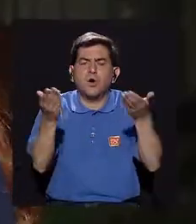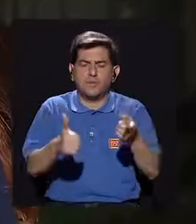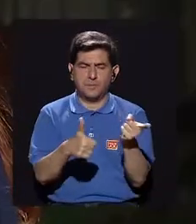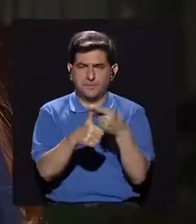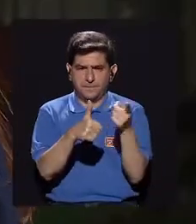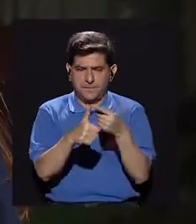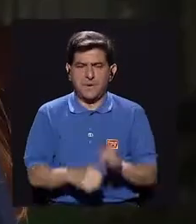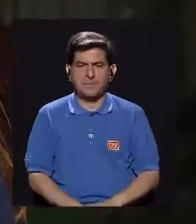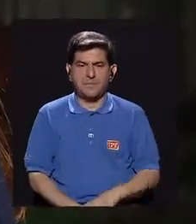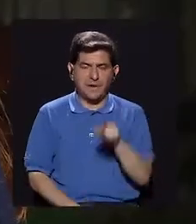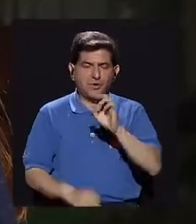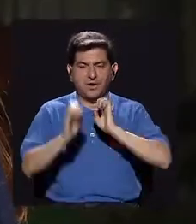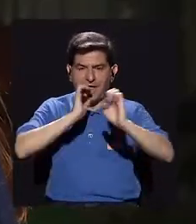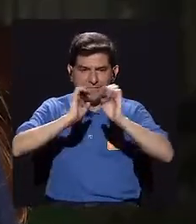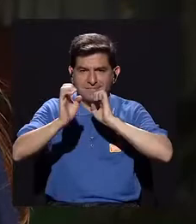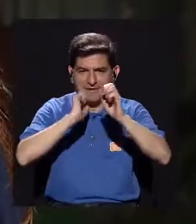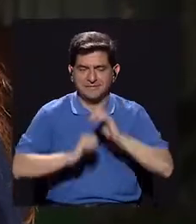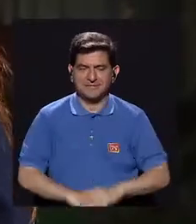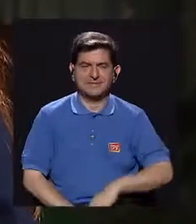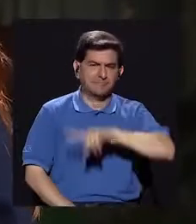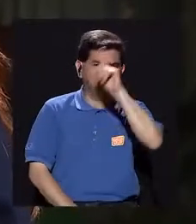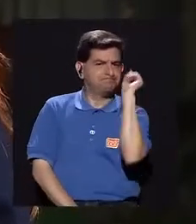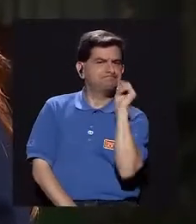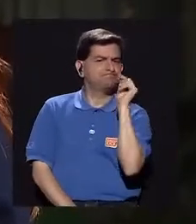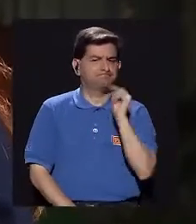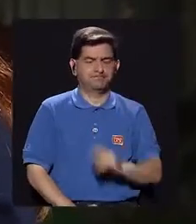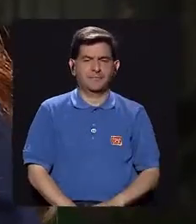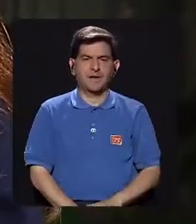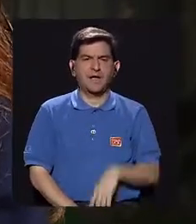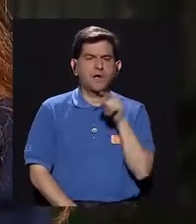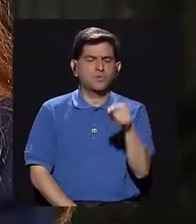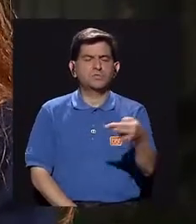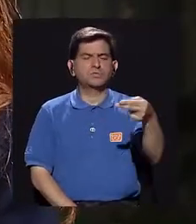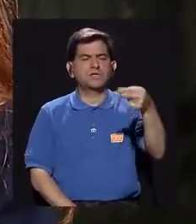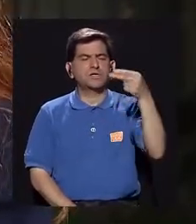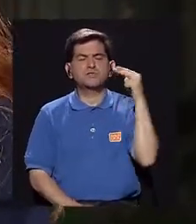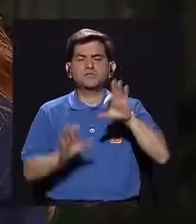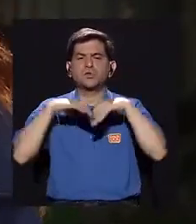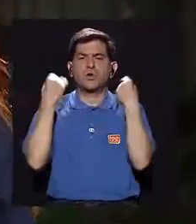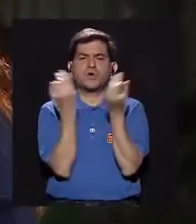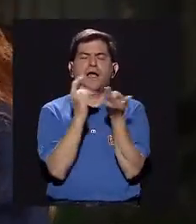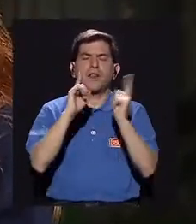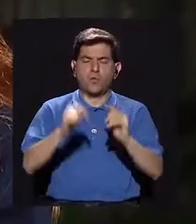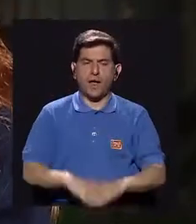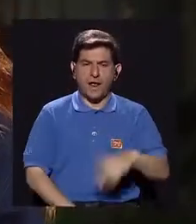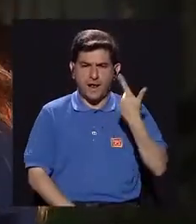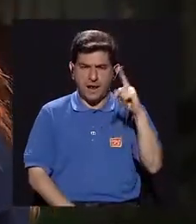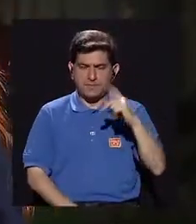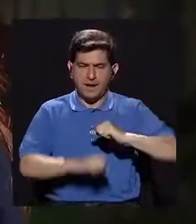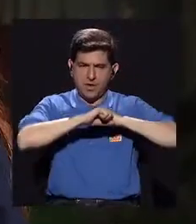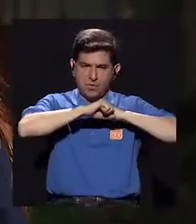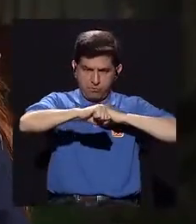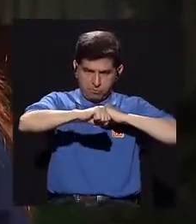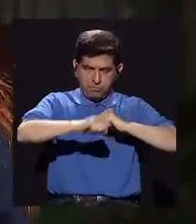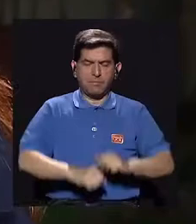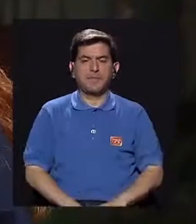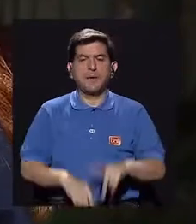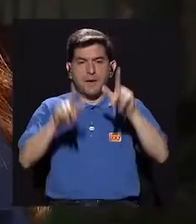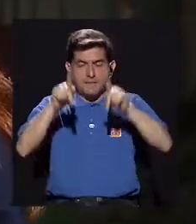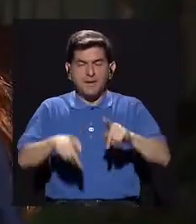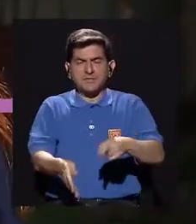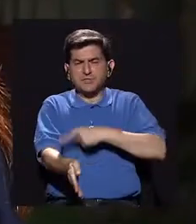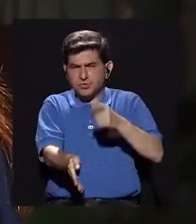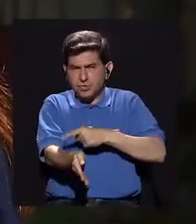diagnóstico? Lo primero, le va a hacer una entrevista. Entonces le va a preguntar, ¿qué antecedentes hay en su familia? ¿Hay riesgo de infartos,